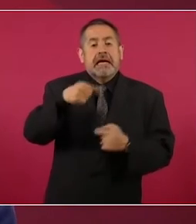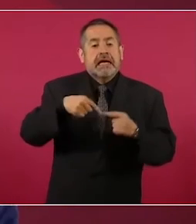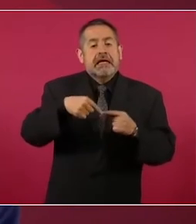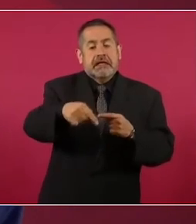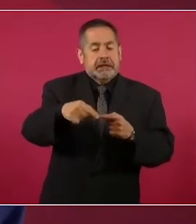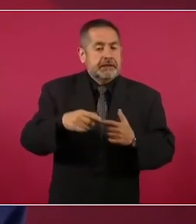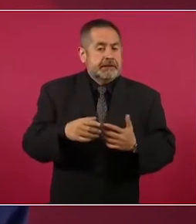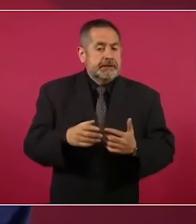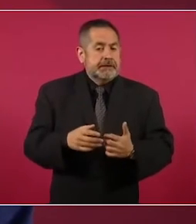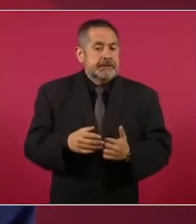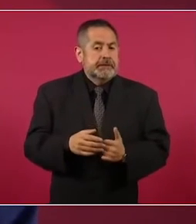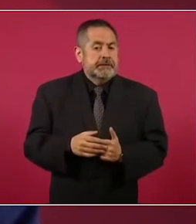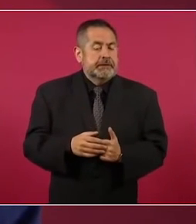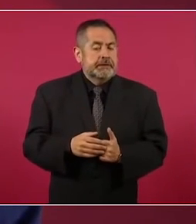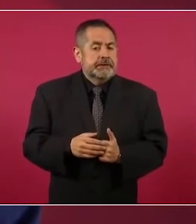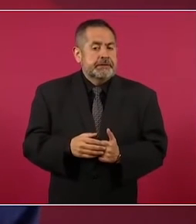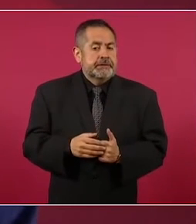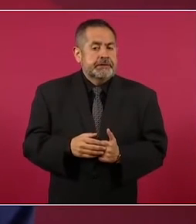muchos,